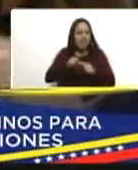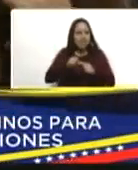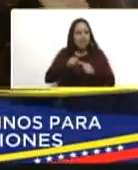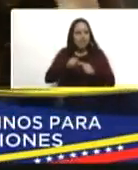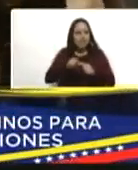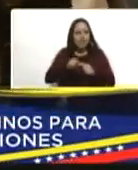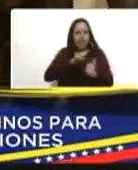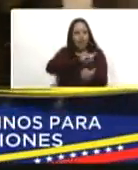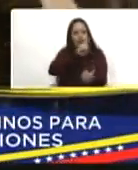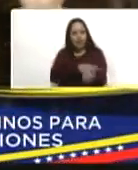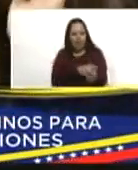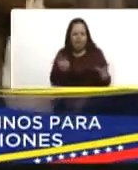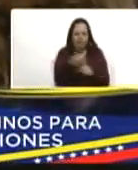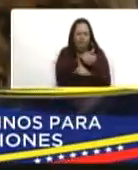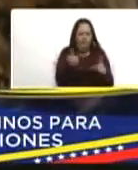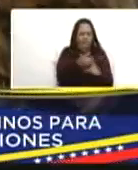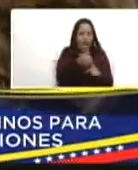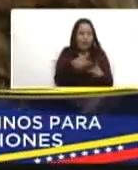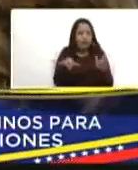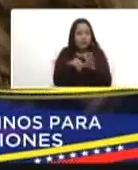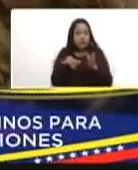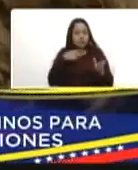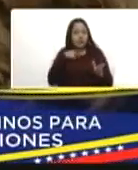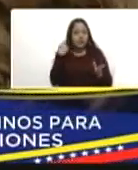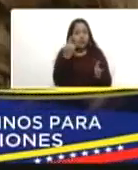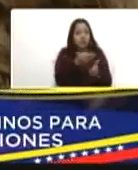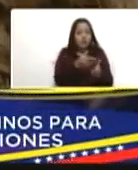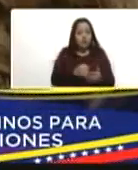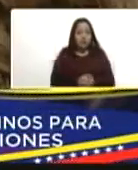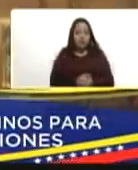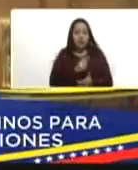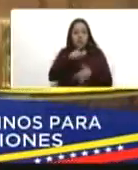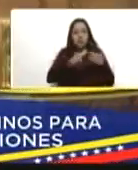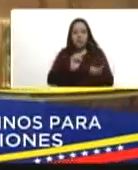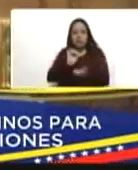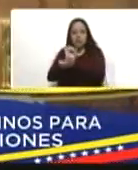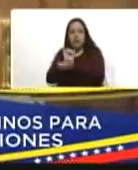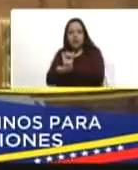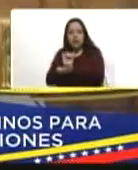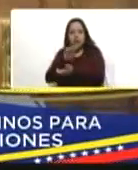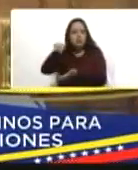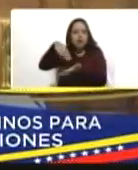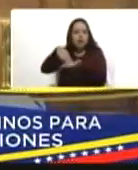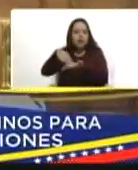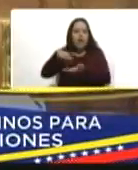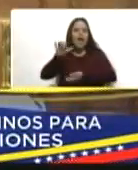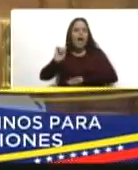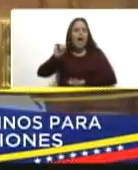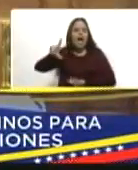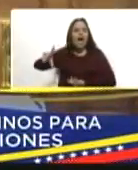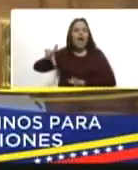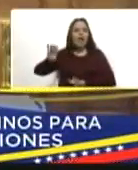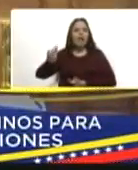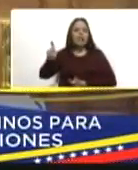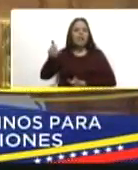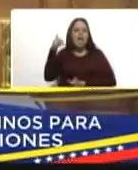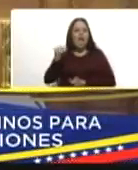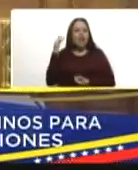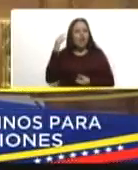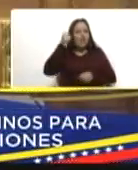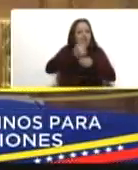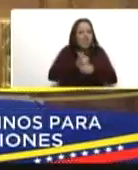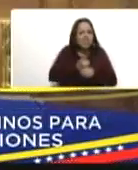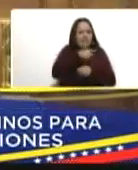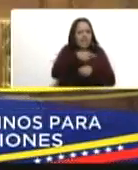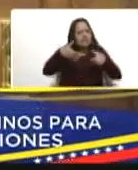caboverde y luego en las cárceles del imperio en Miami Alex tenía la confianza de que mientras